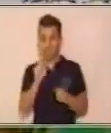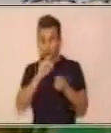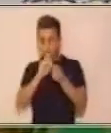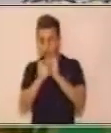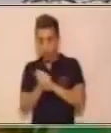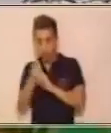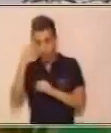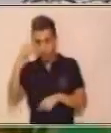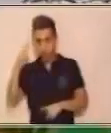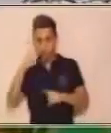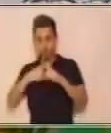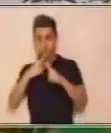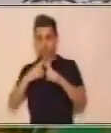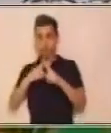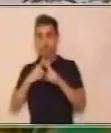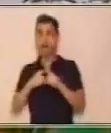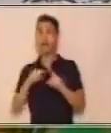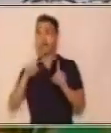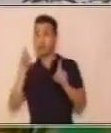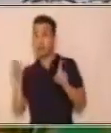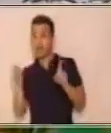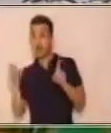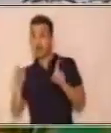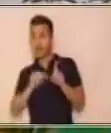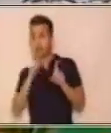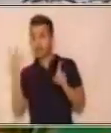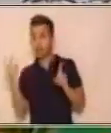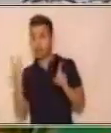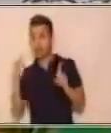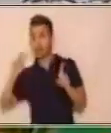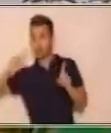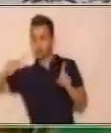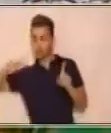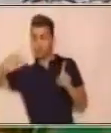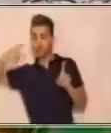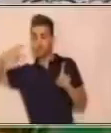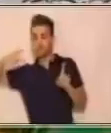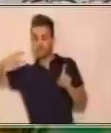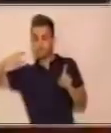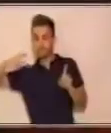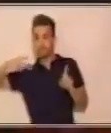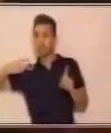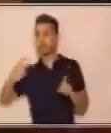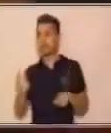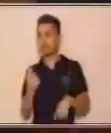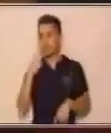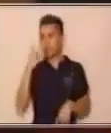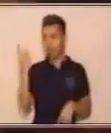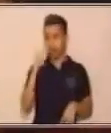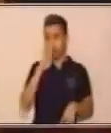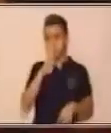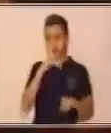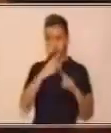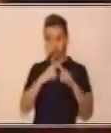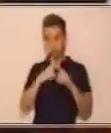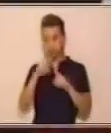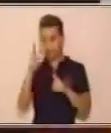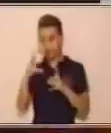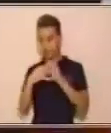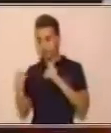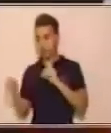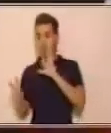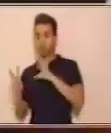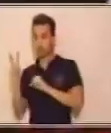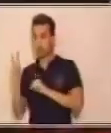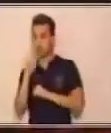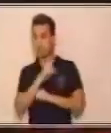en multiplicación por el recíproco de un tercio, que es 3 sobre 1. 4 por 3 entonces es 12. Y 1